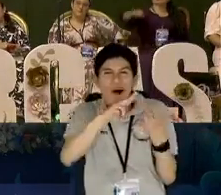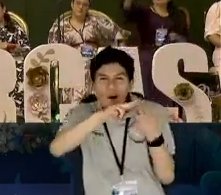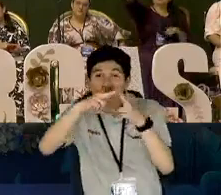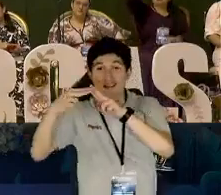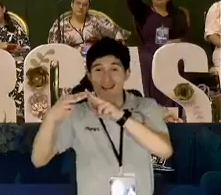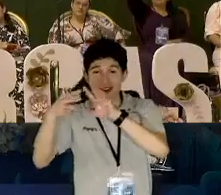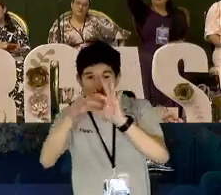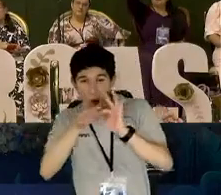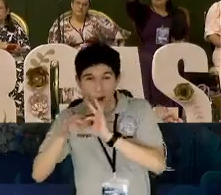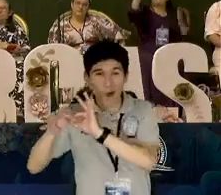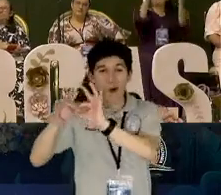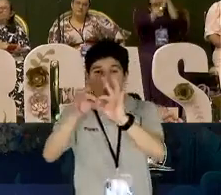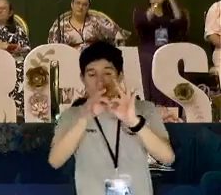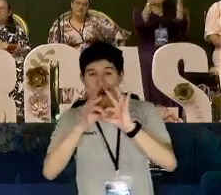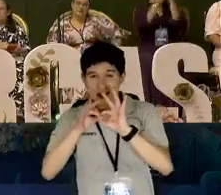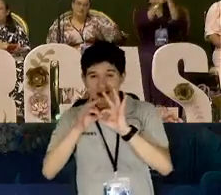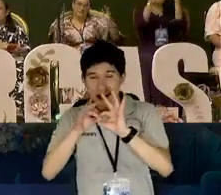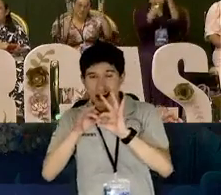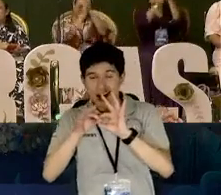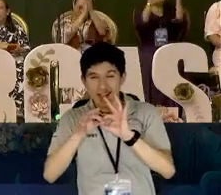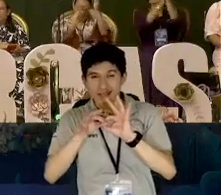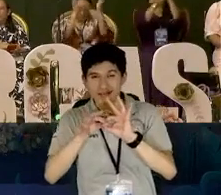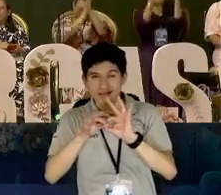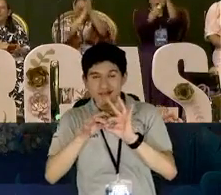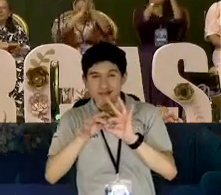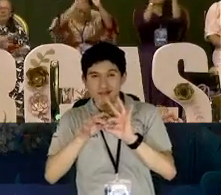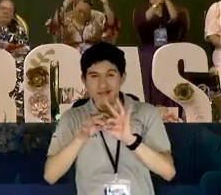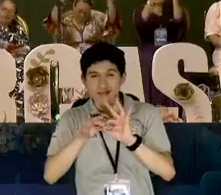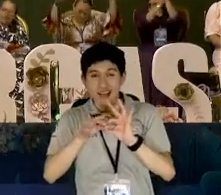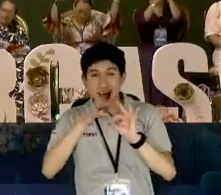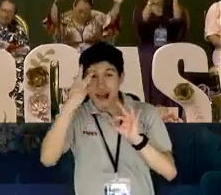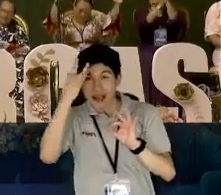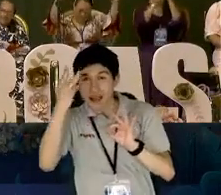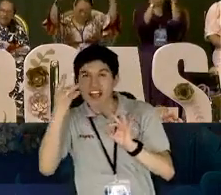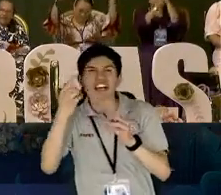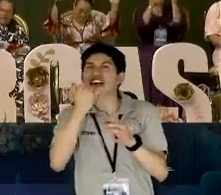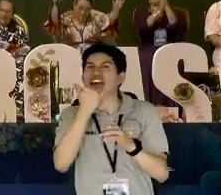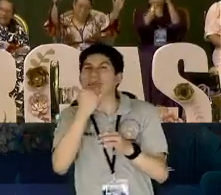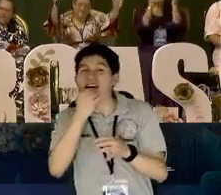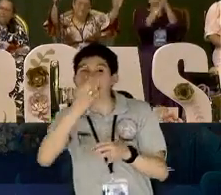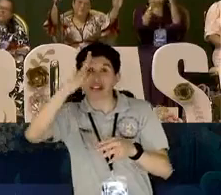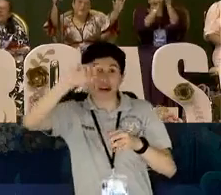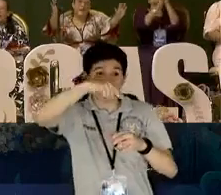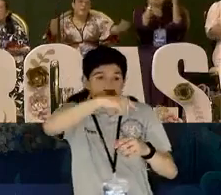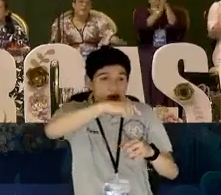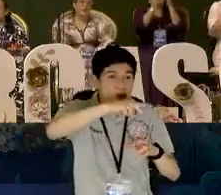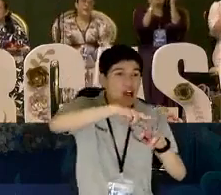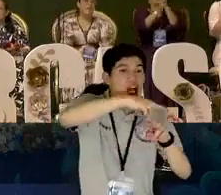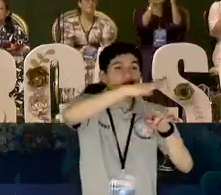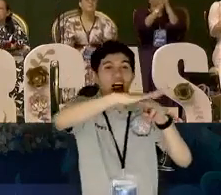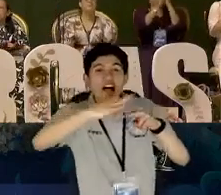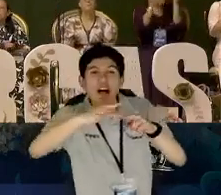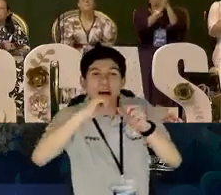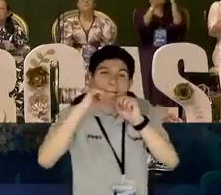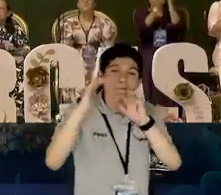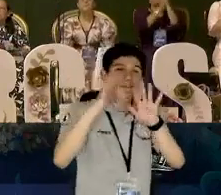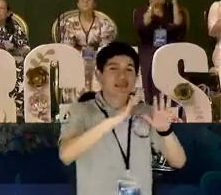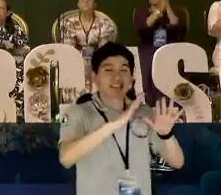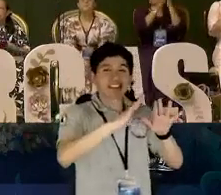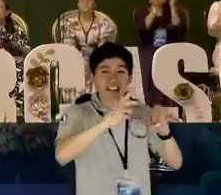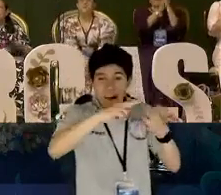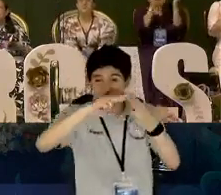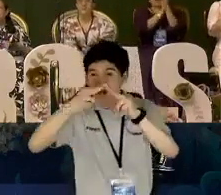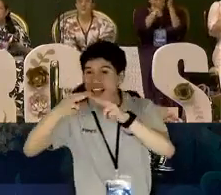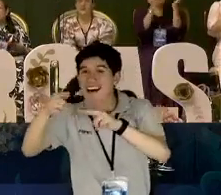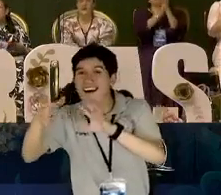Jehová bendición y vida eterna. Yo no sé tú, pero en esta tarde hay bendición,